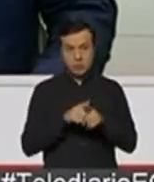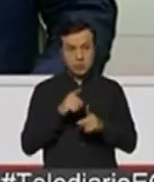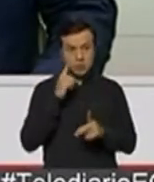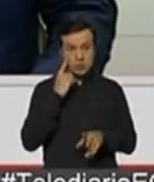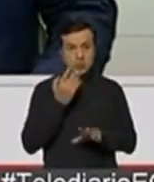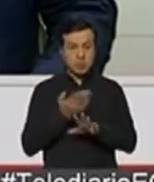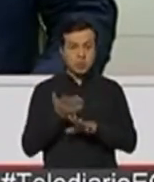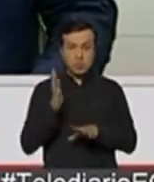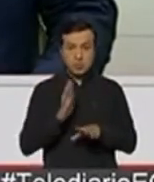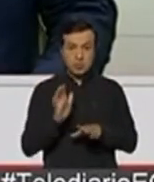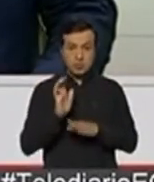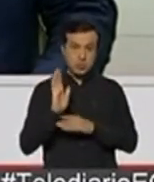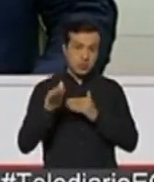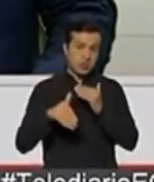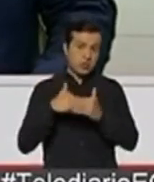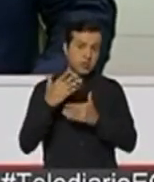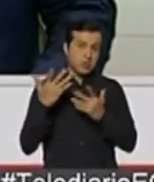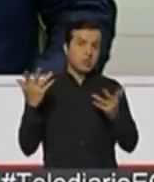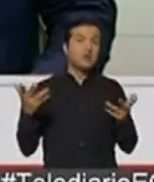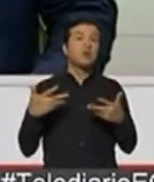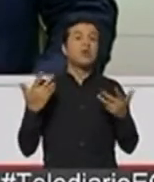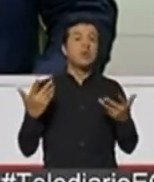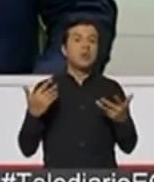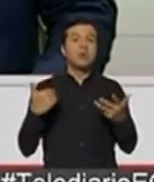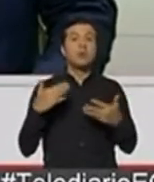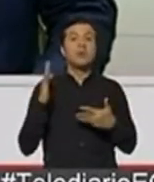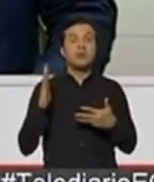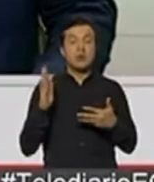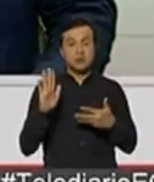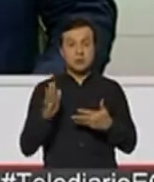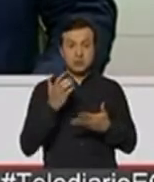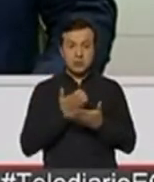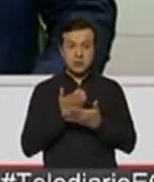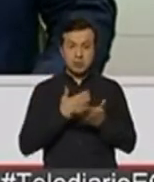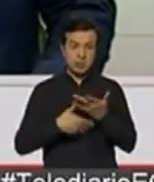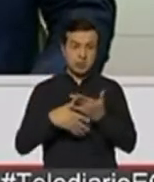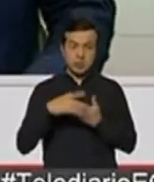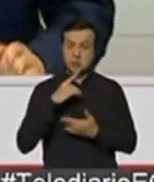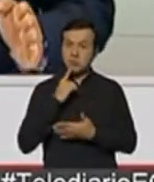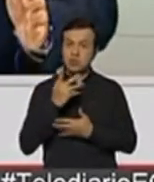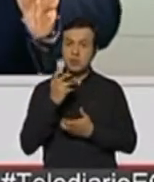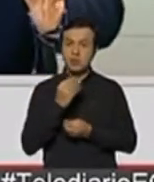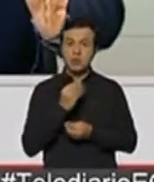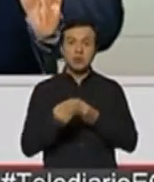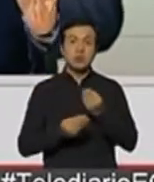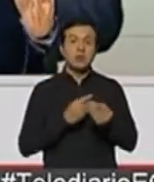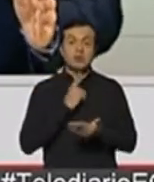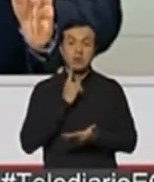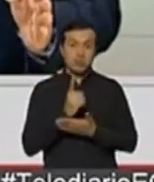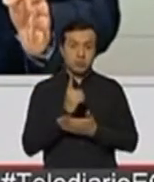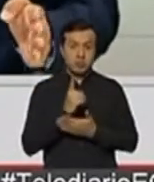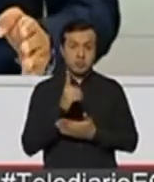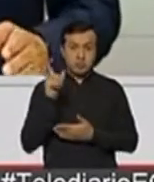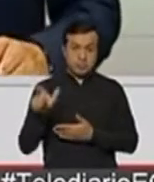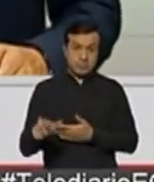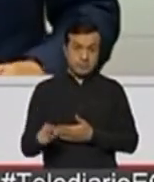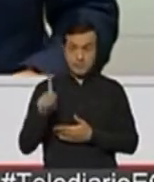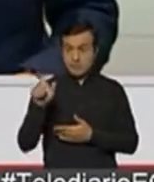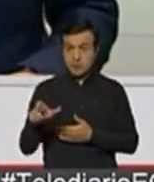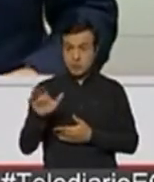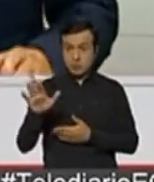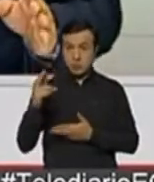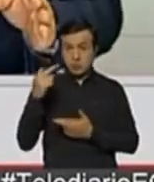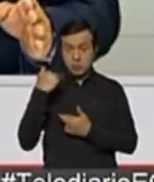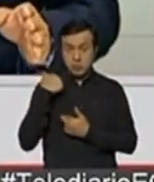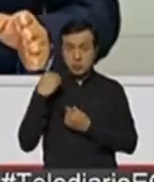presentado al país en los próximos días con principios de economía circular que lo que quieren es que el productor se haga